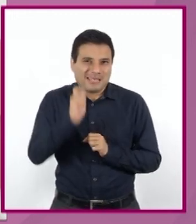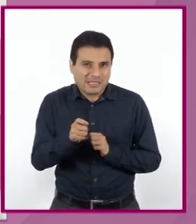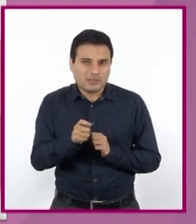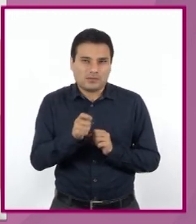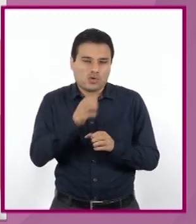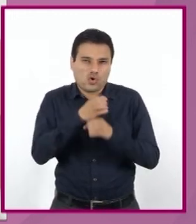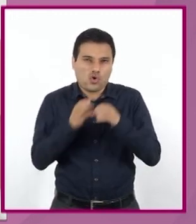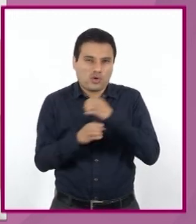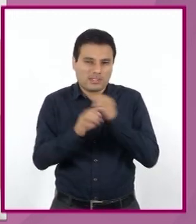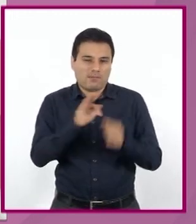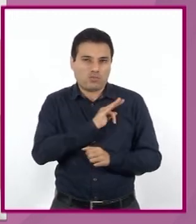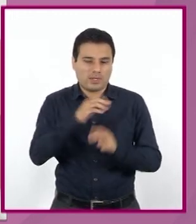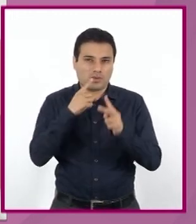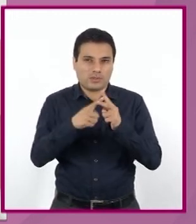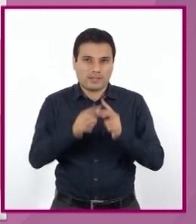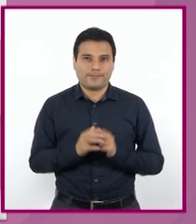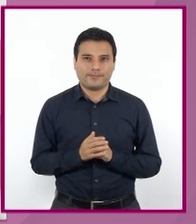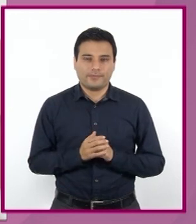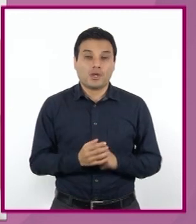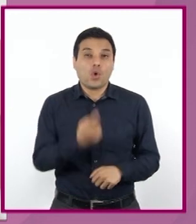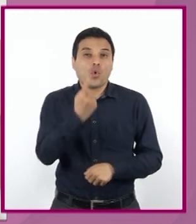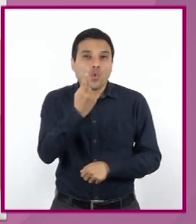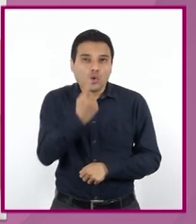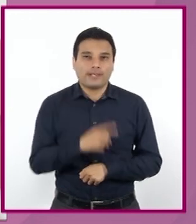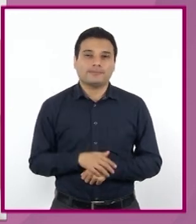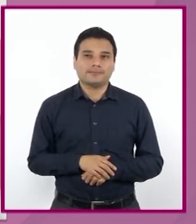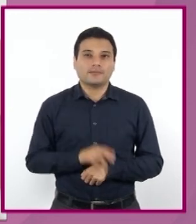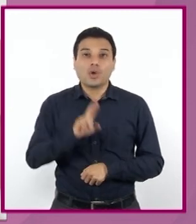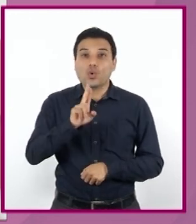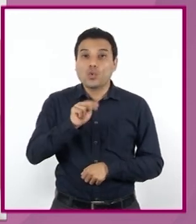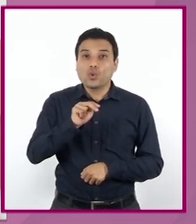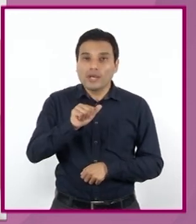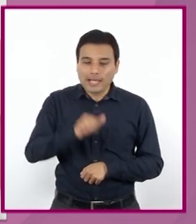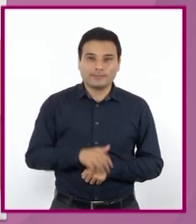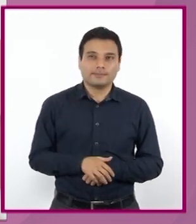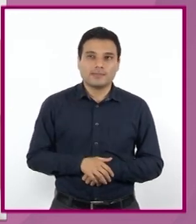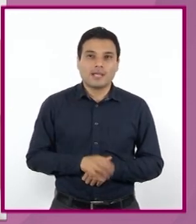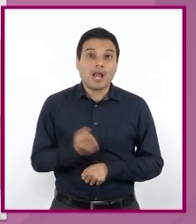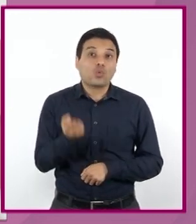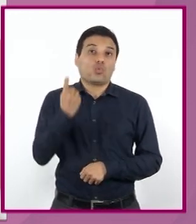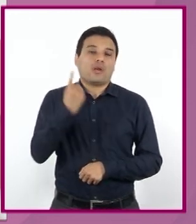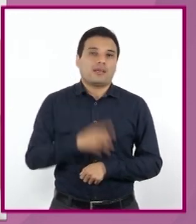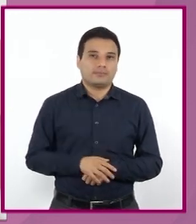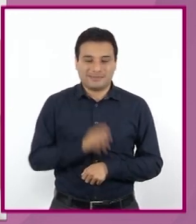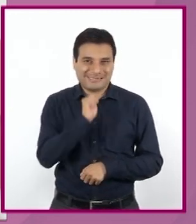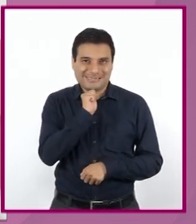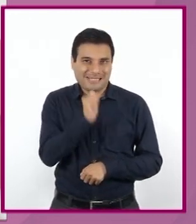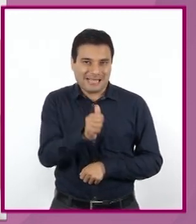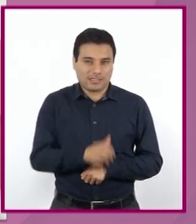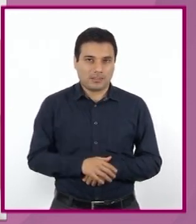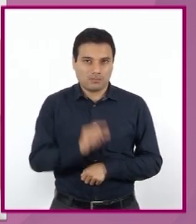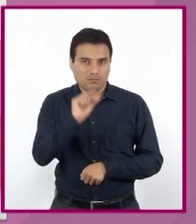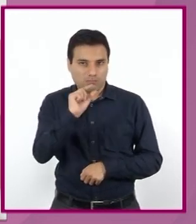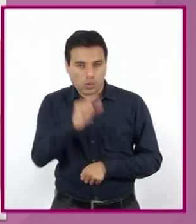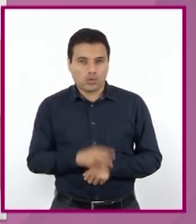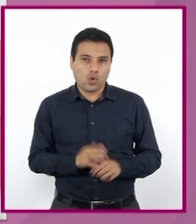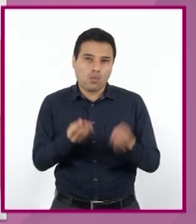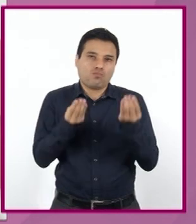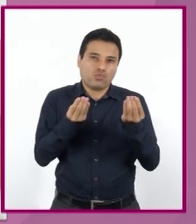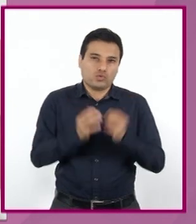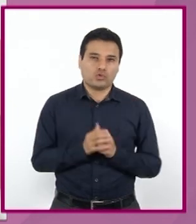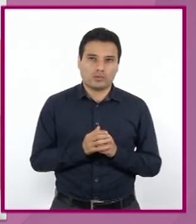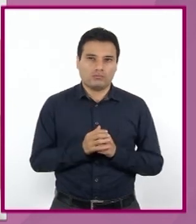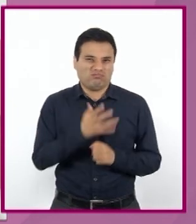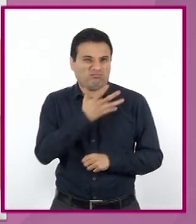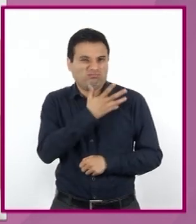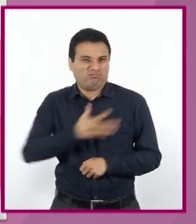cuantificar. Un, una, alguna, nada, poco, mucha,